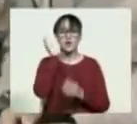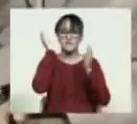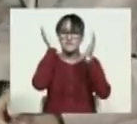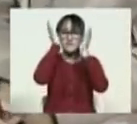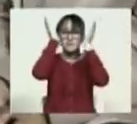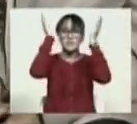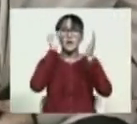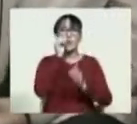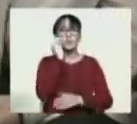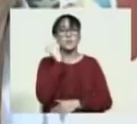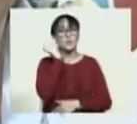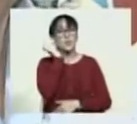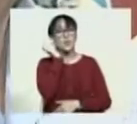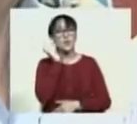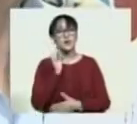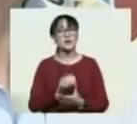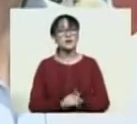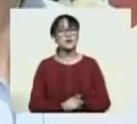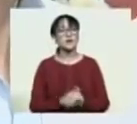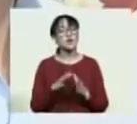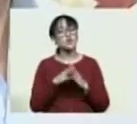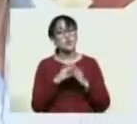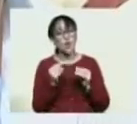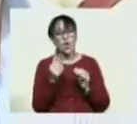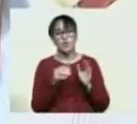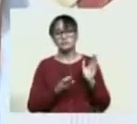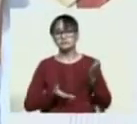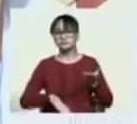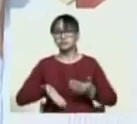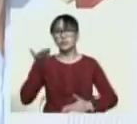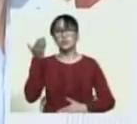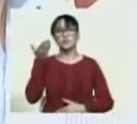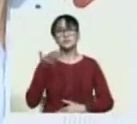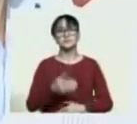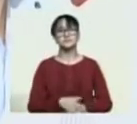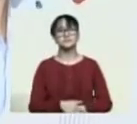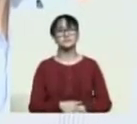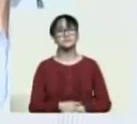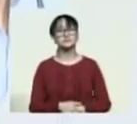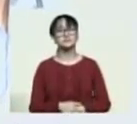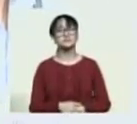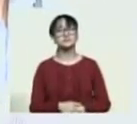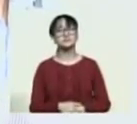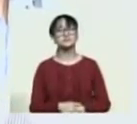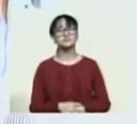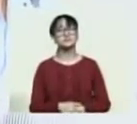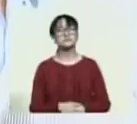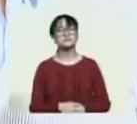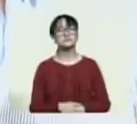enfermeros, enfermeras, todas las tablas salariales. Para arriba, pues.